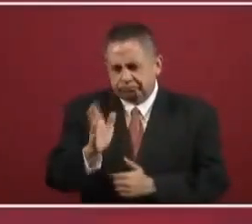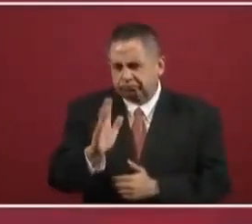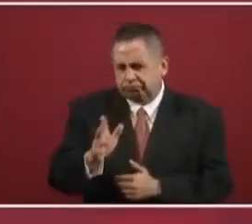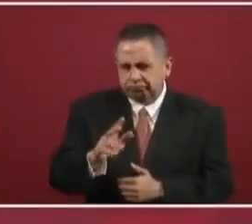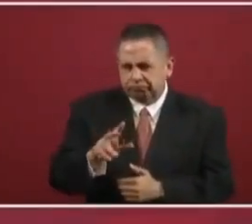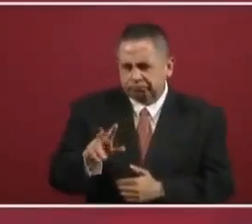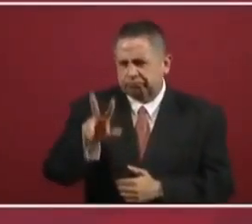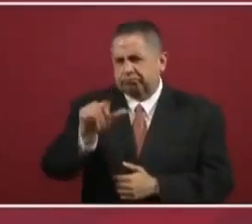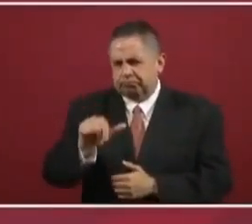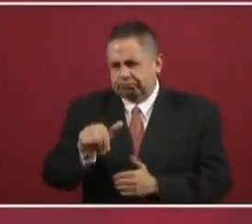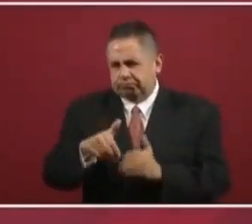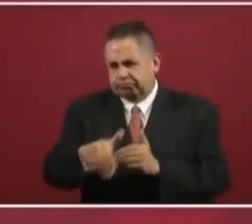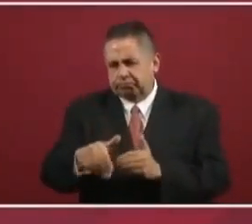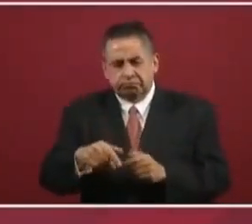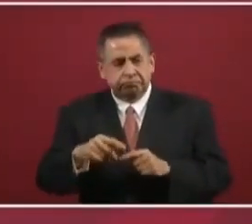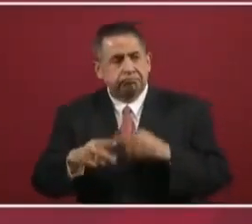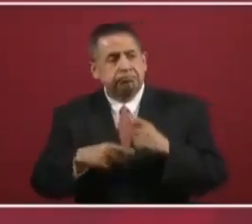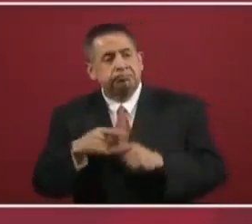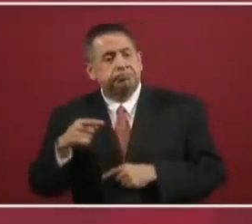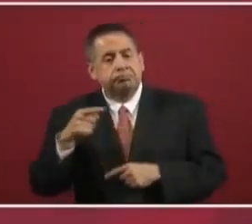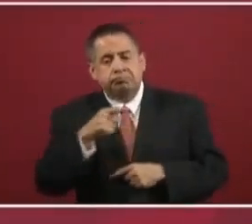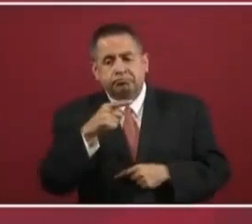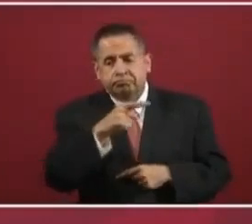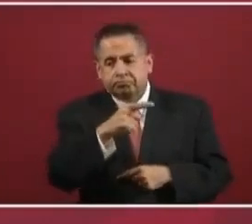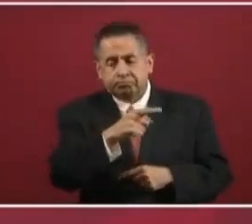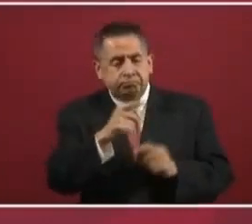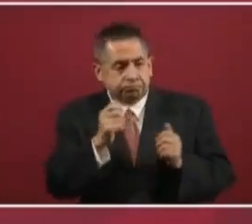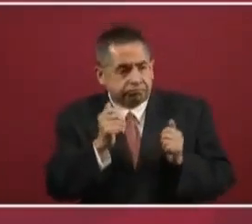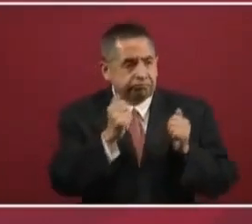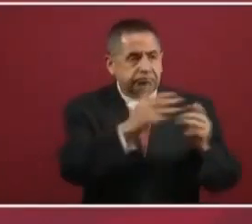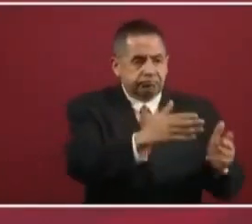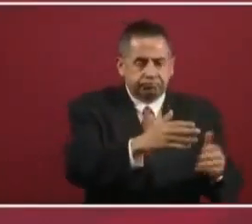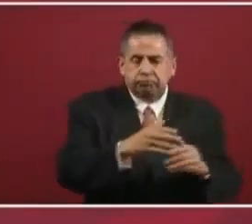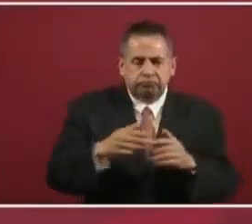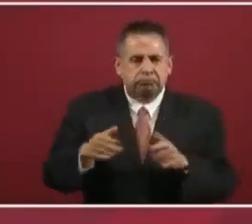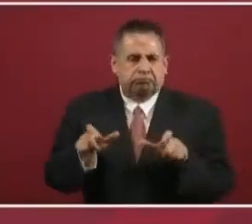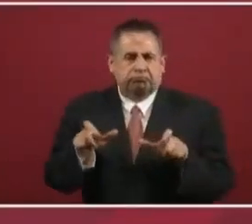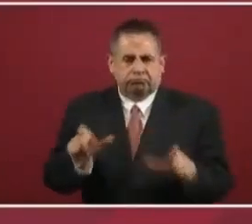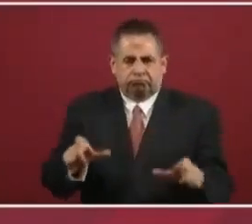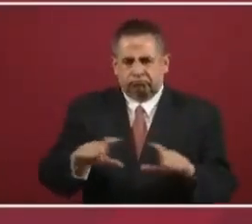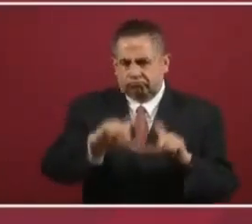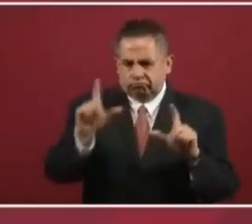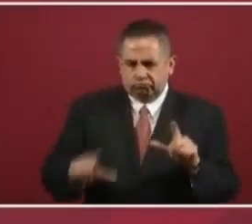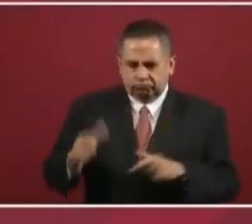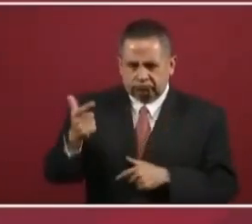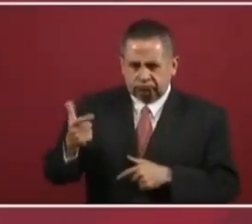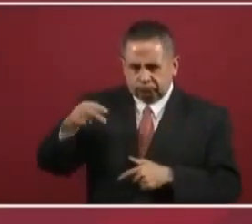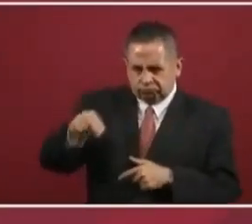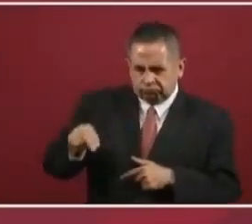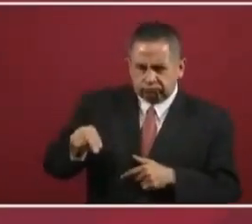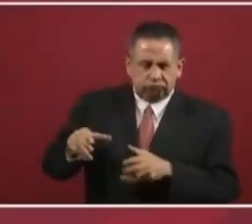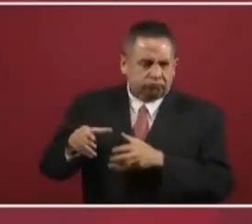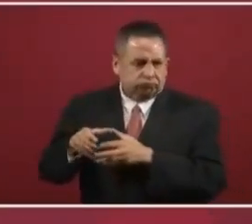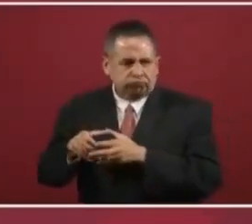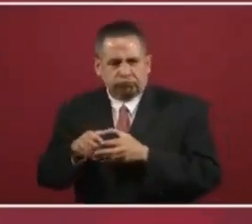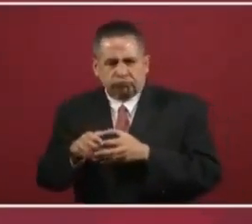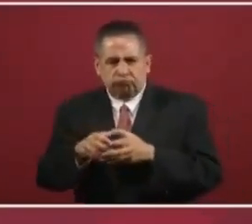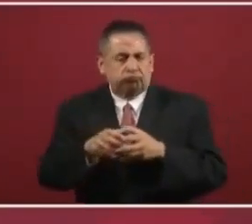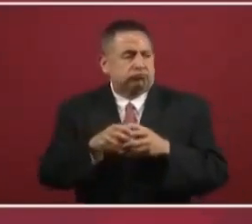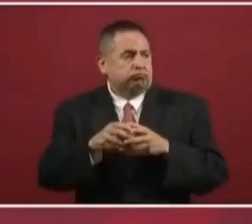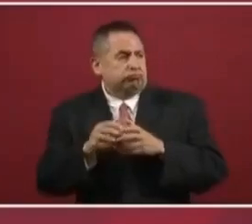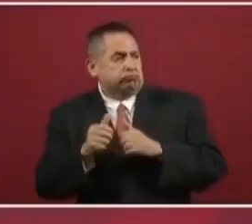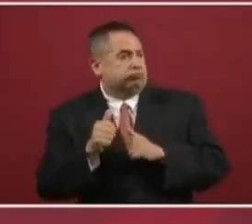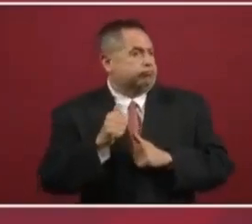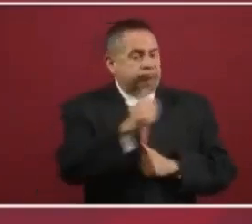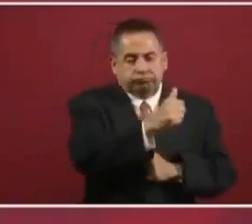este en camino las caravanas de la guardia Nacional sobre todo hacia el